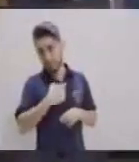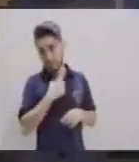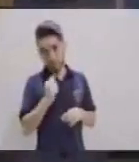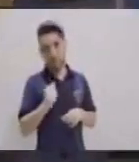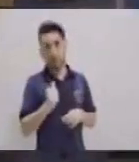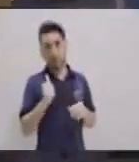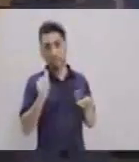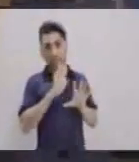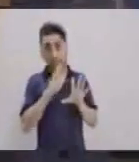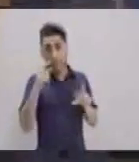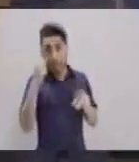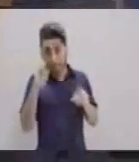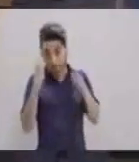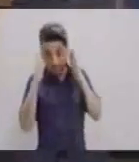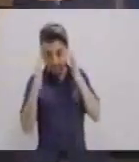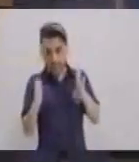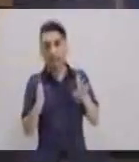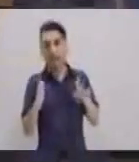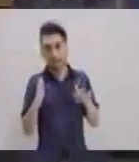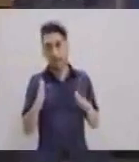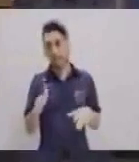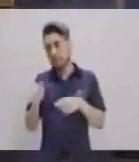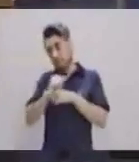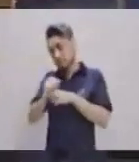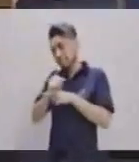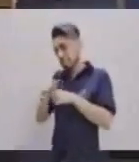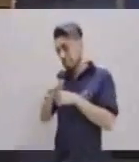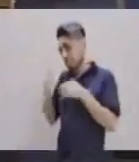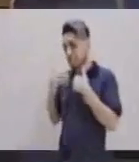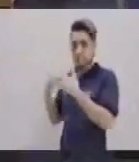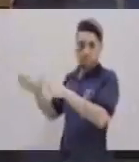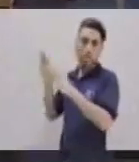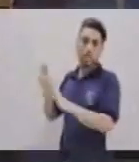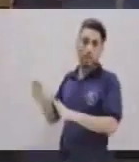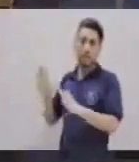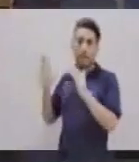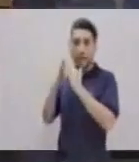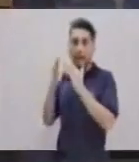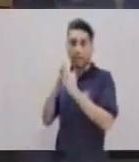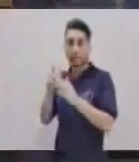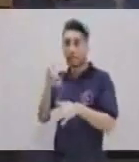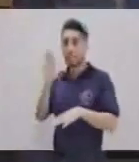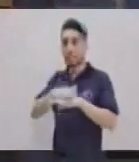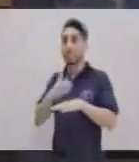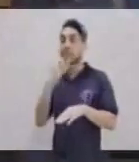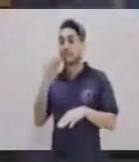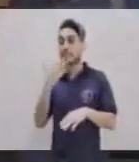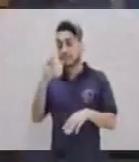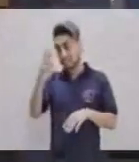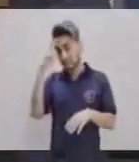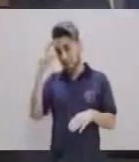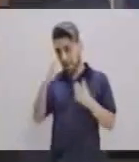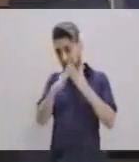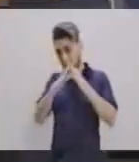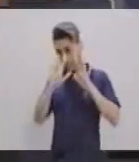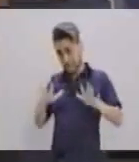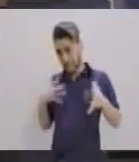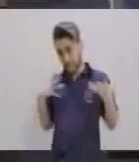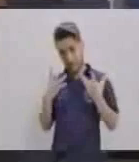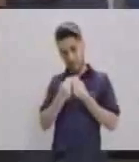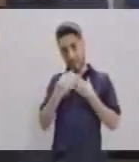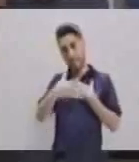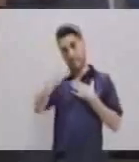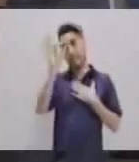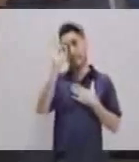gracias nuevamente. Ya lo escucharon, vamos a seguir practicando bastante en casa para que estos temas se nos hagan aún más fáciles. Recuerden quedarse en casa y que